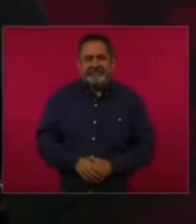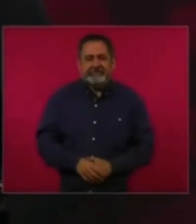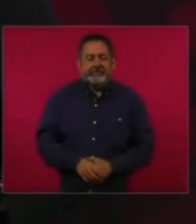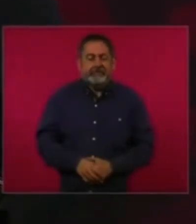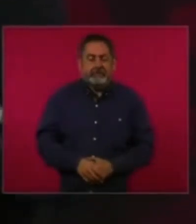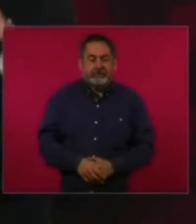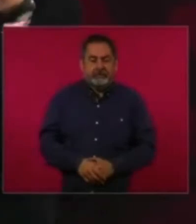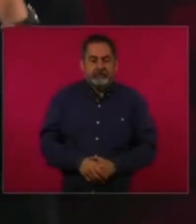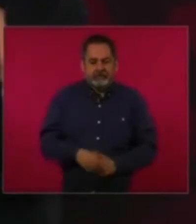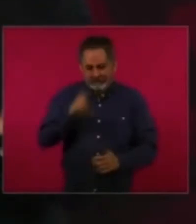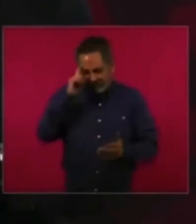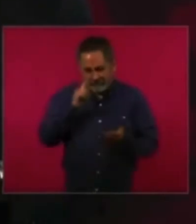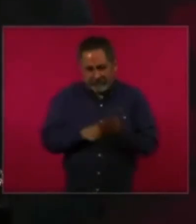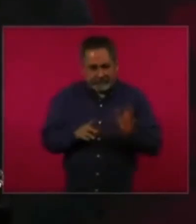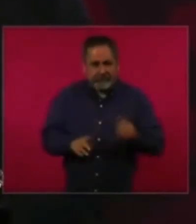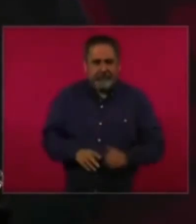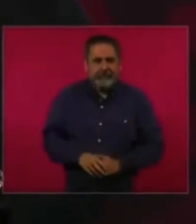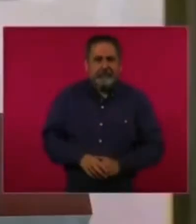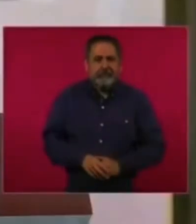Creo que